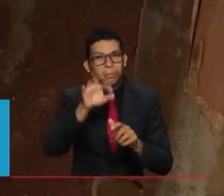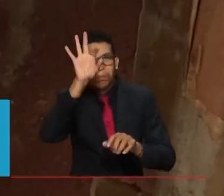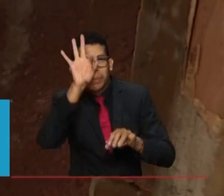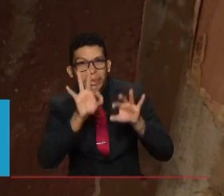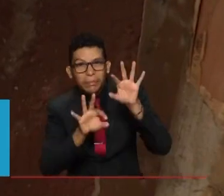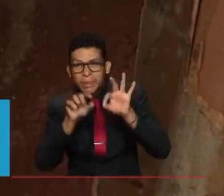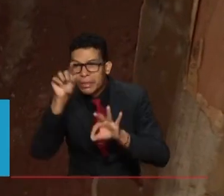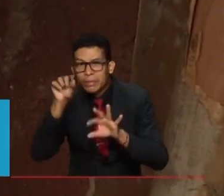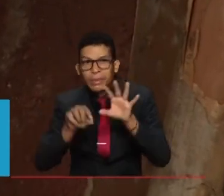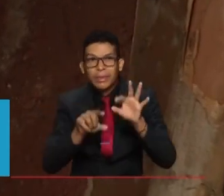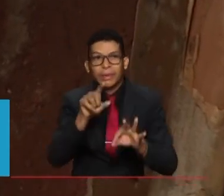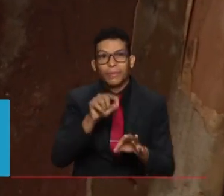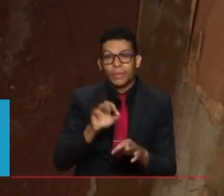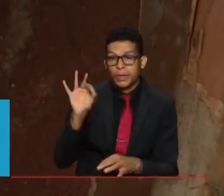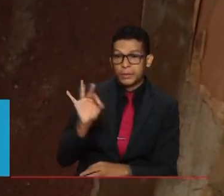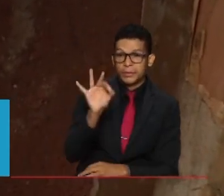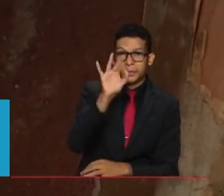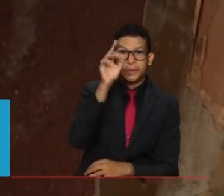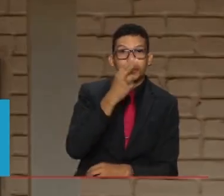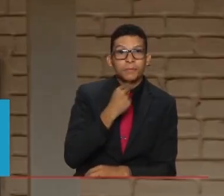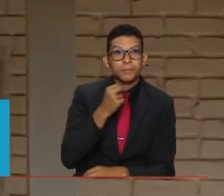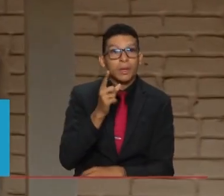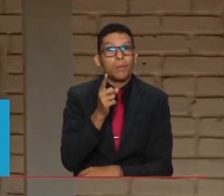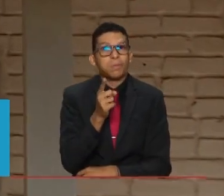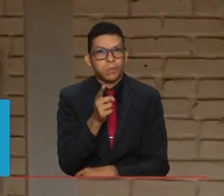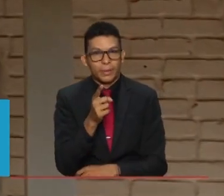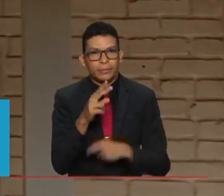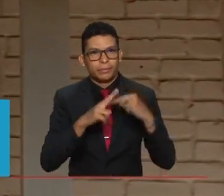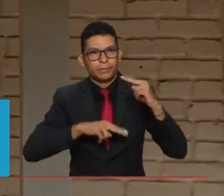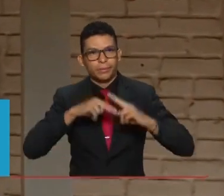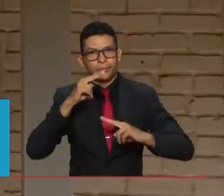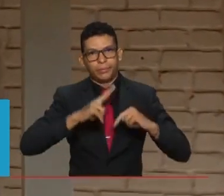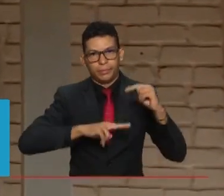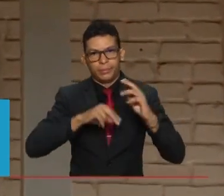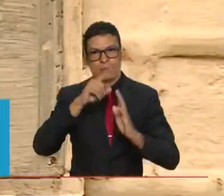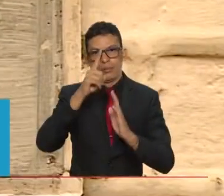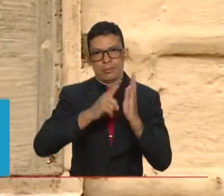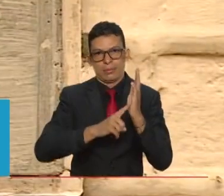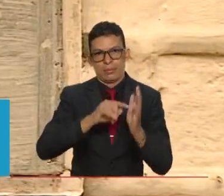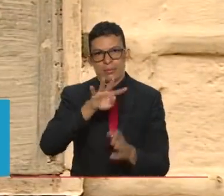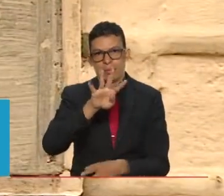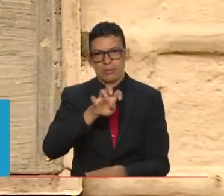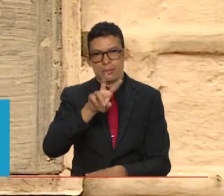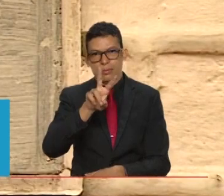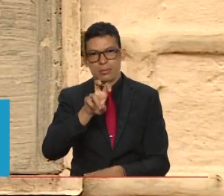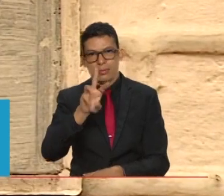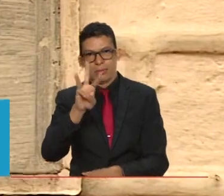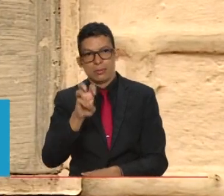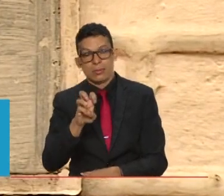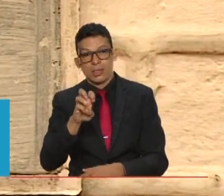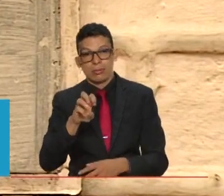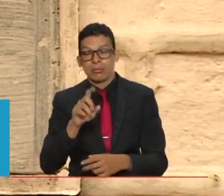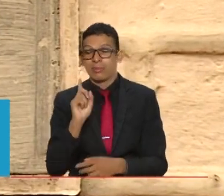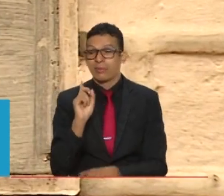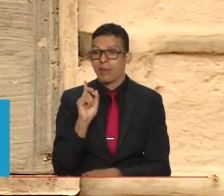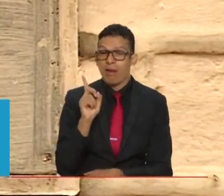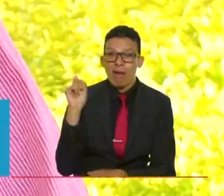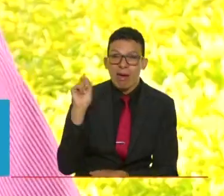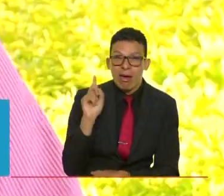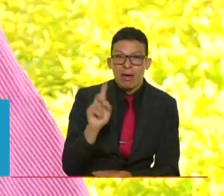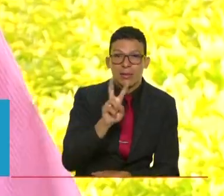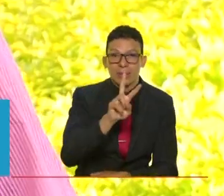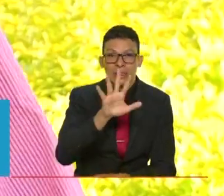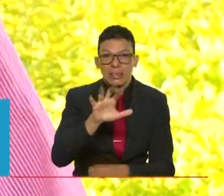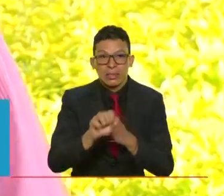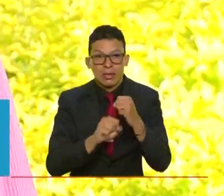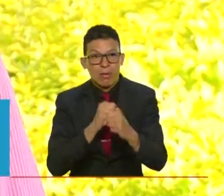techo de la edificación construida en 1978. Al puesto de salud ya hace más de 25 años que no le hacen un mantenimiento. De los fondos